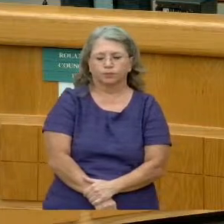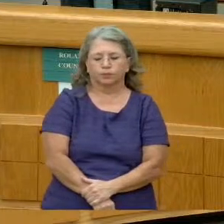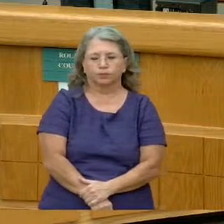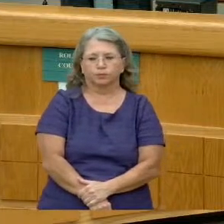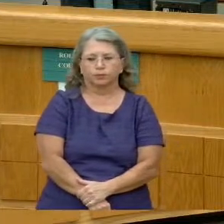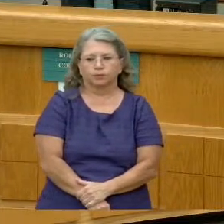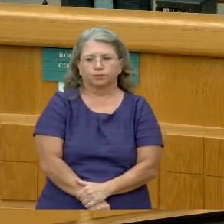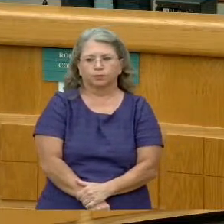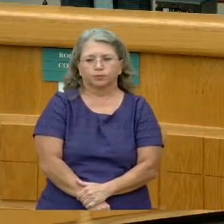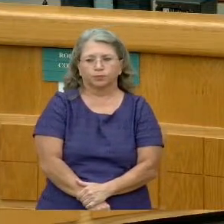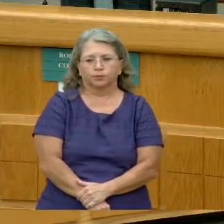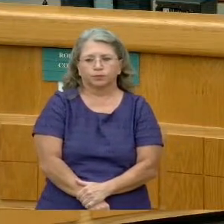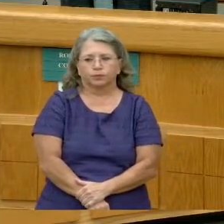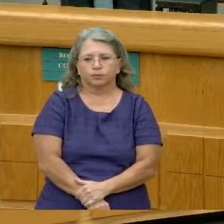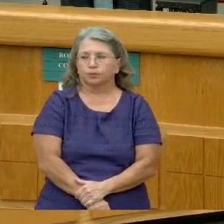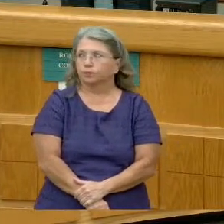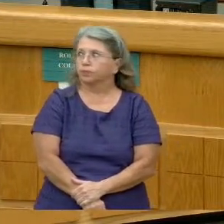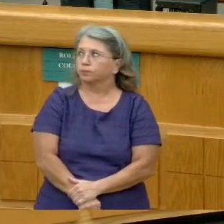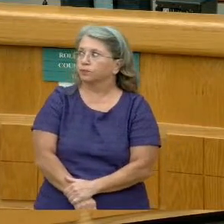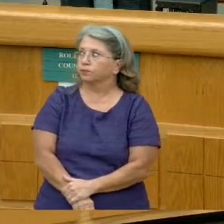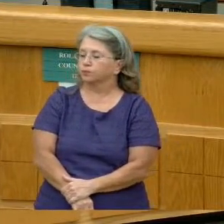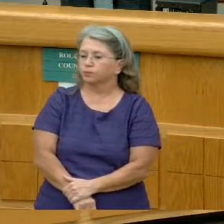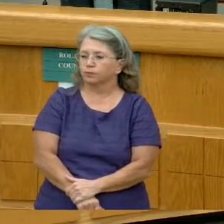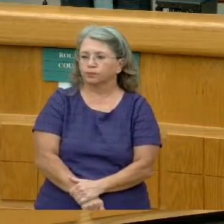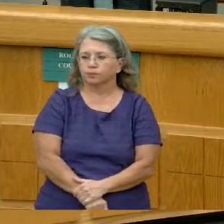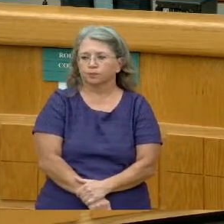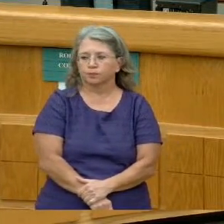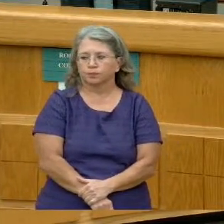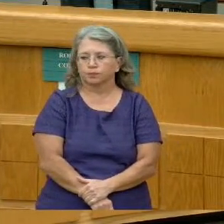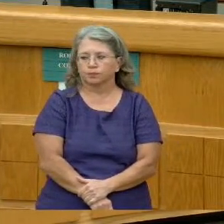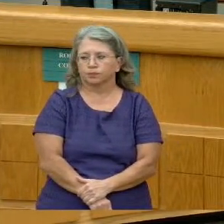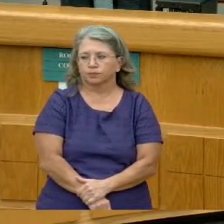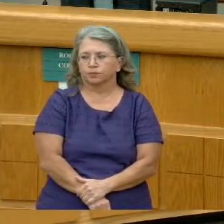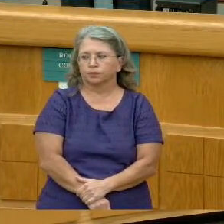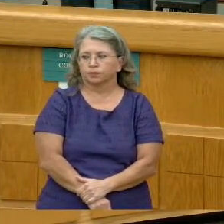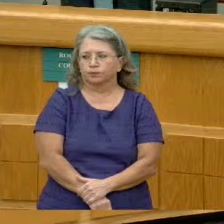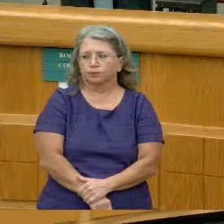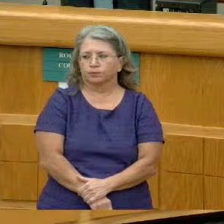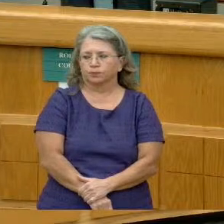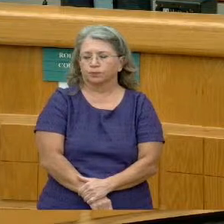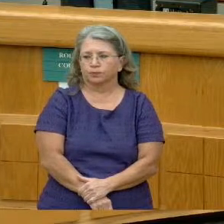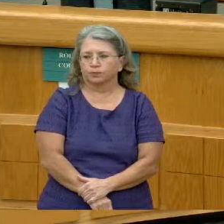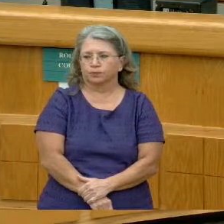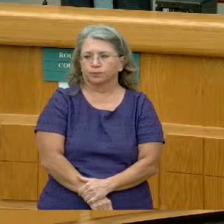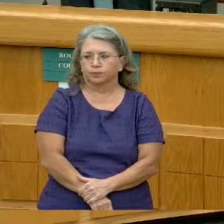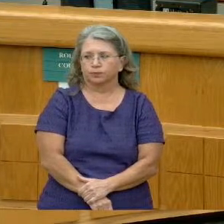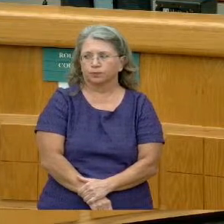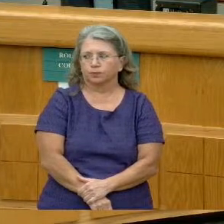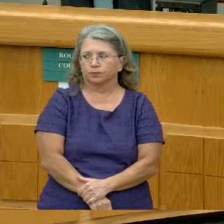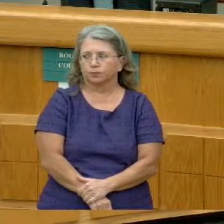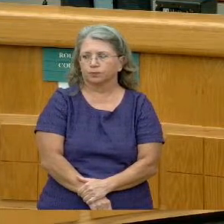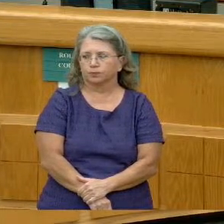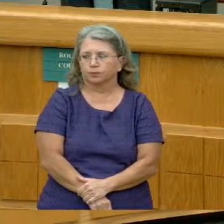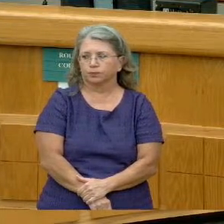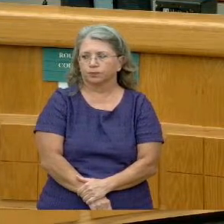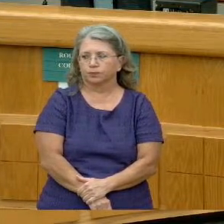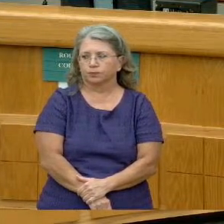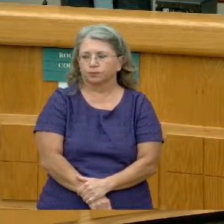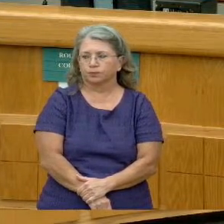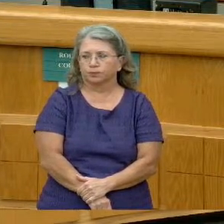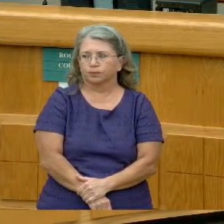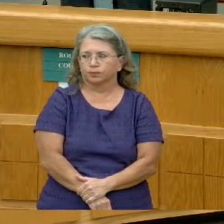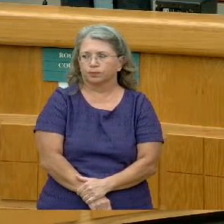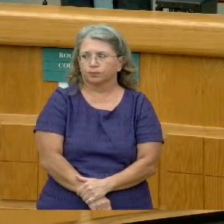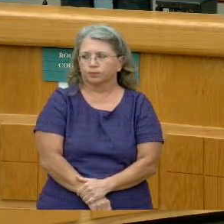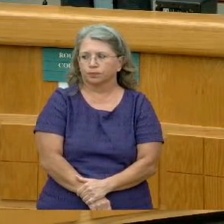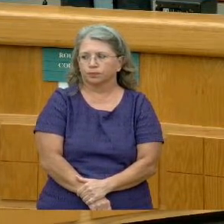su seguridad es lo más importante. Esté preparado. Le pido que se registre en Reverse Alert, así podrá recibir información importante mediante su